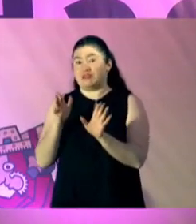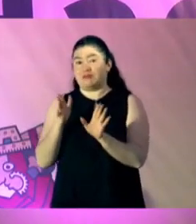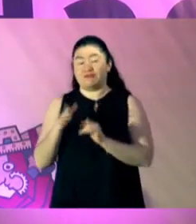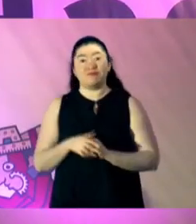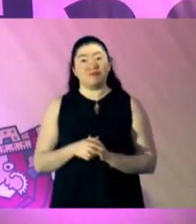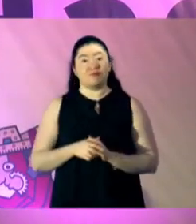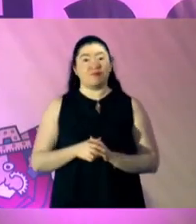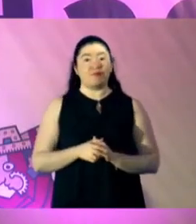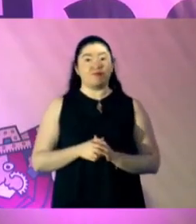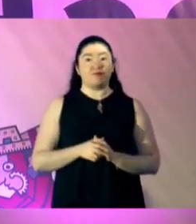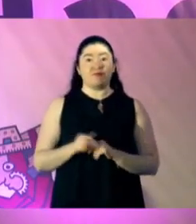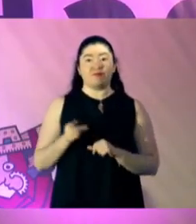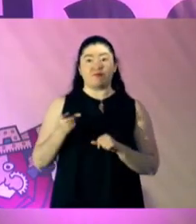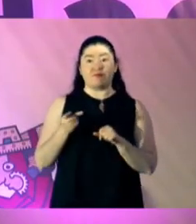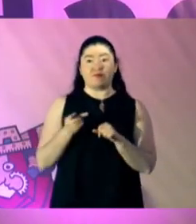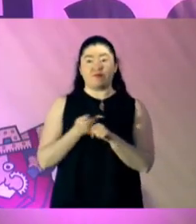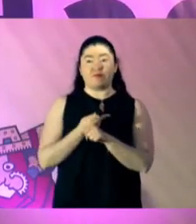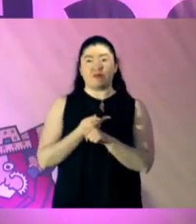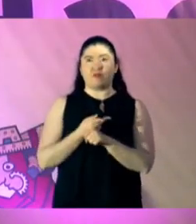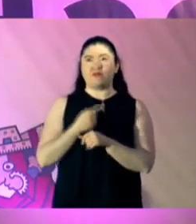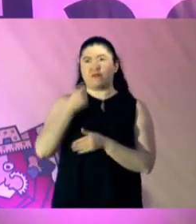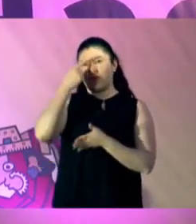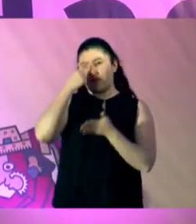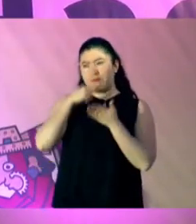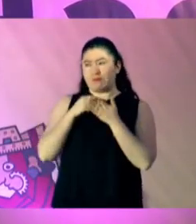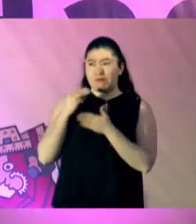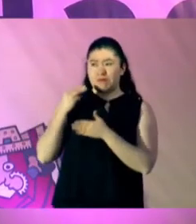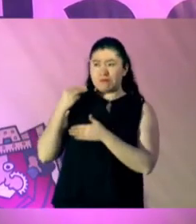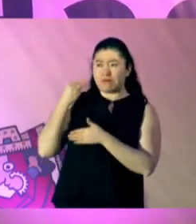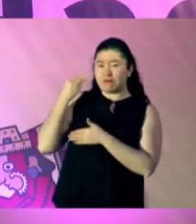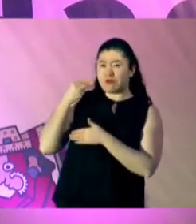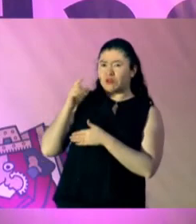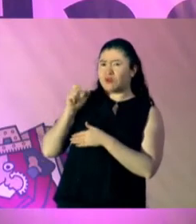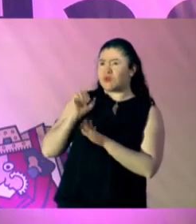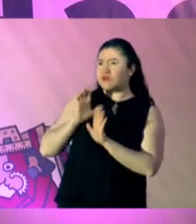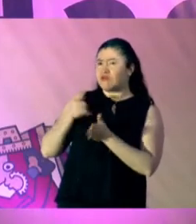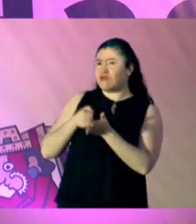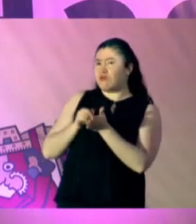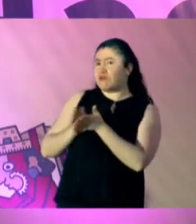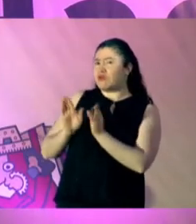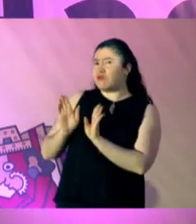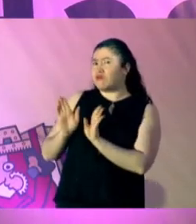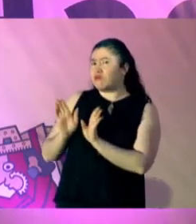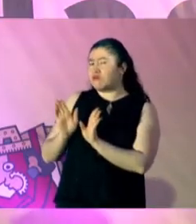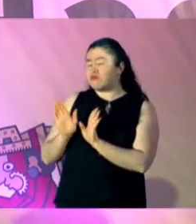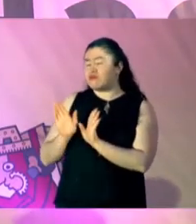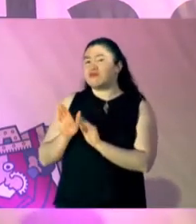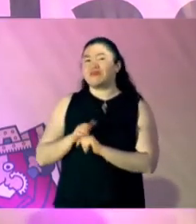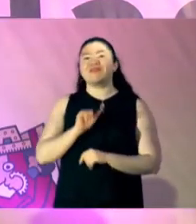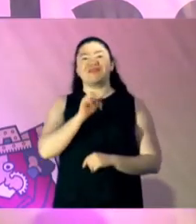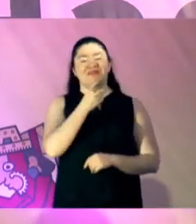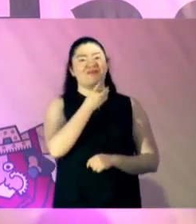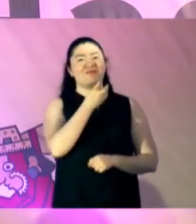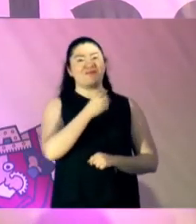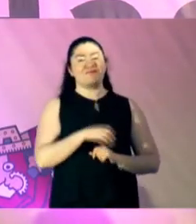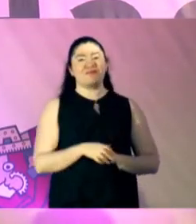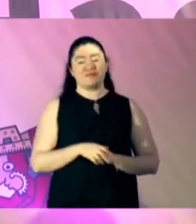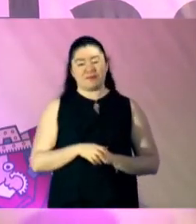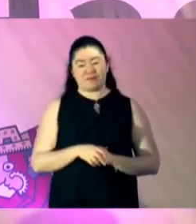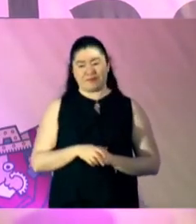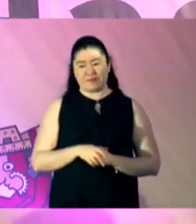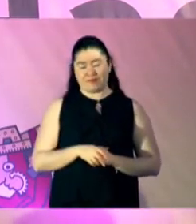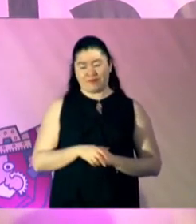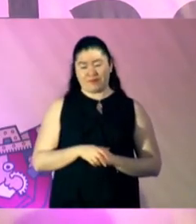y marzo salió en cuando los dos y exacto salió